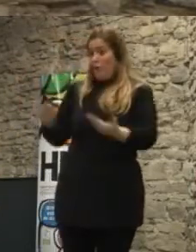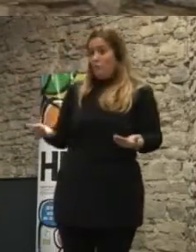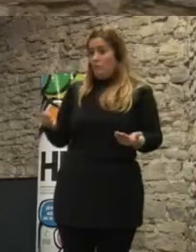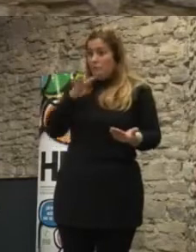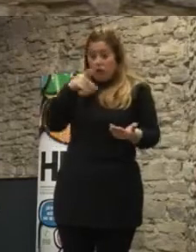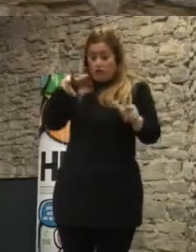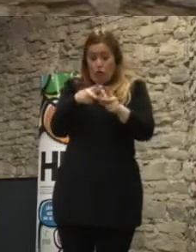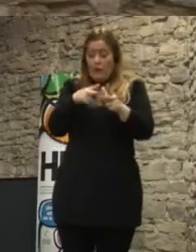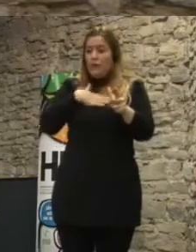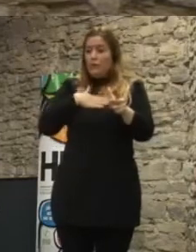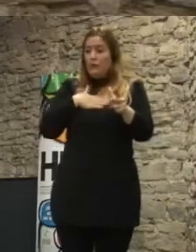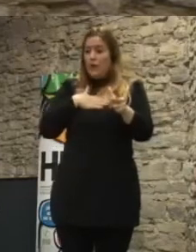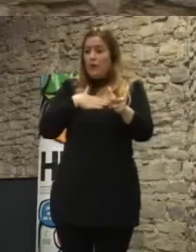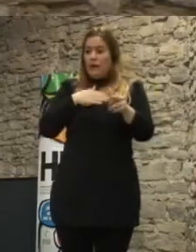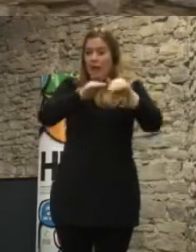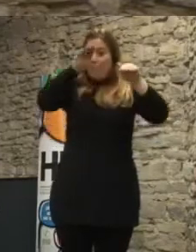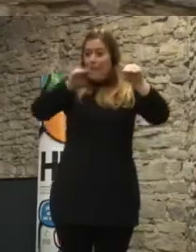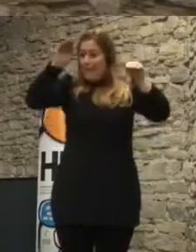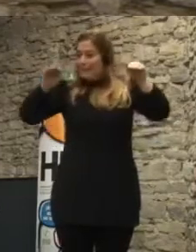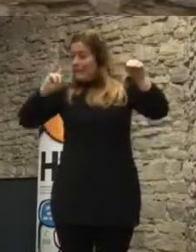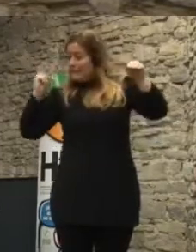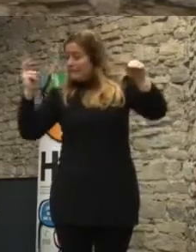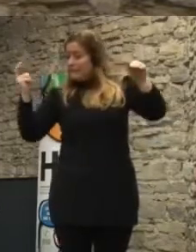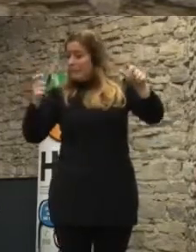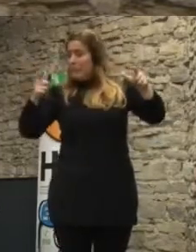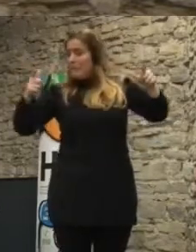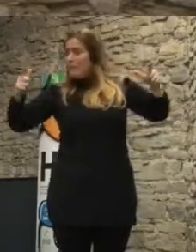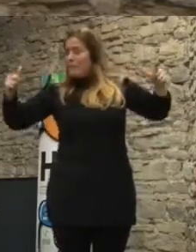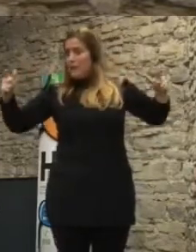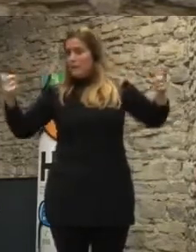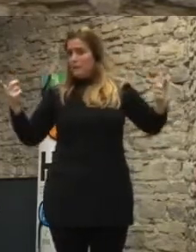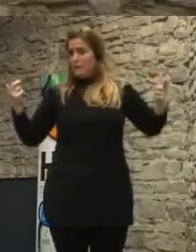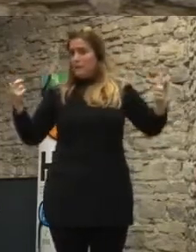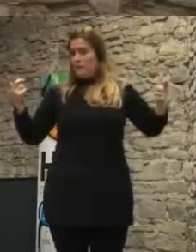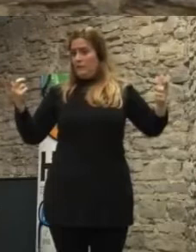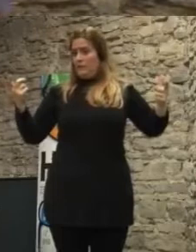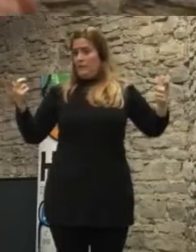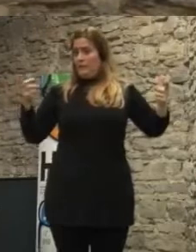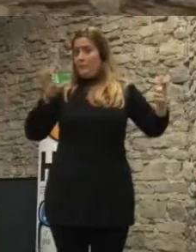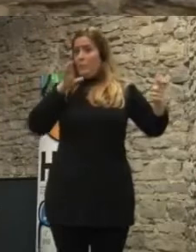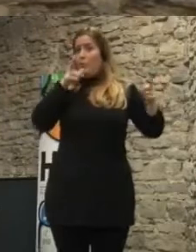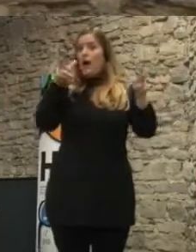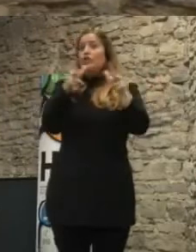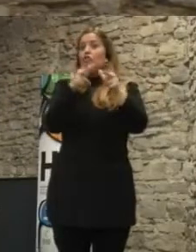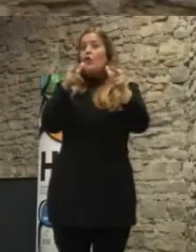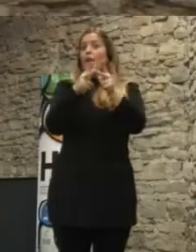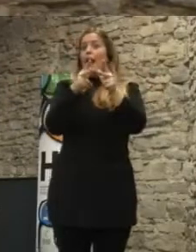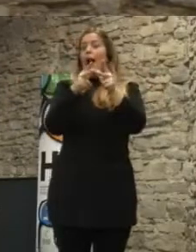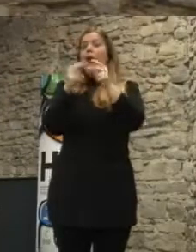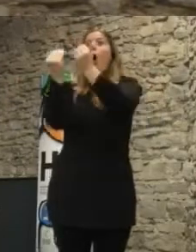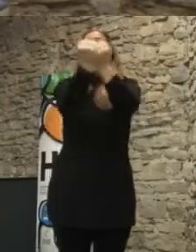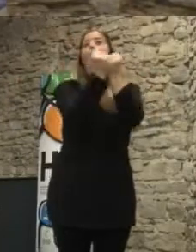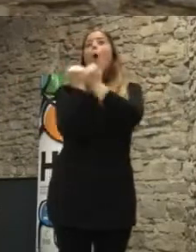sociedad cada vez más diversa en relación a una sociedad menos diversa o, si queréis, más homogénea de